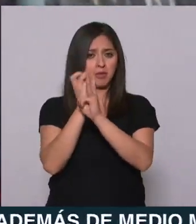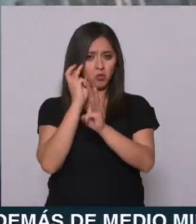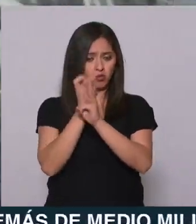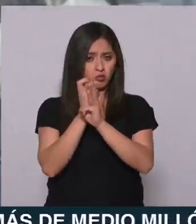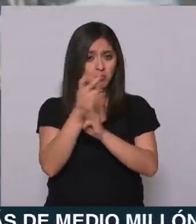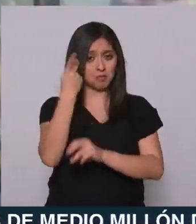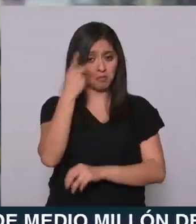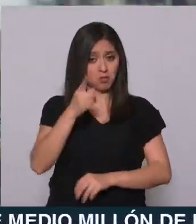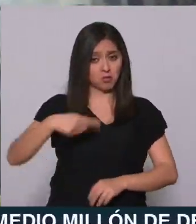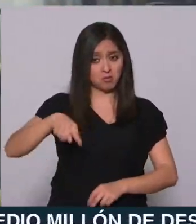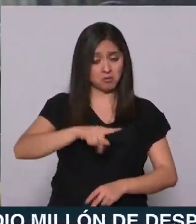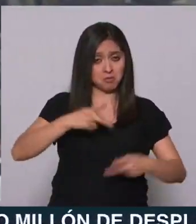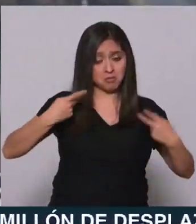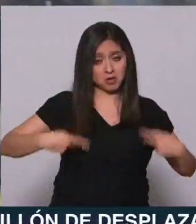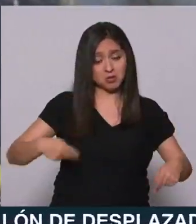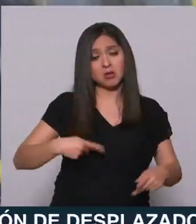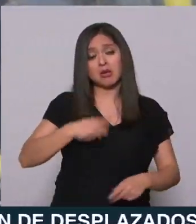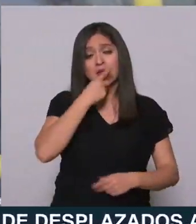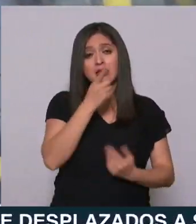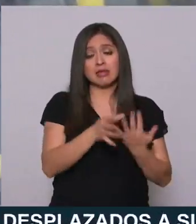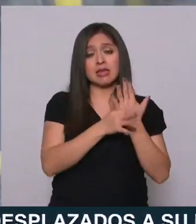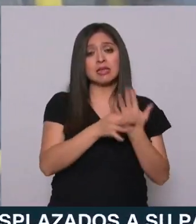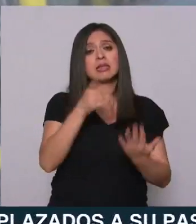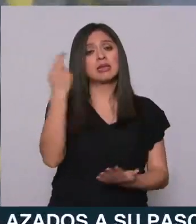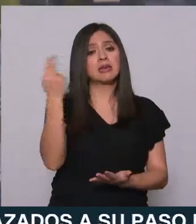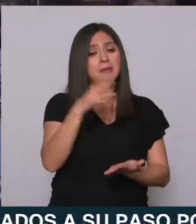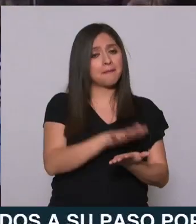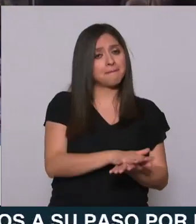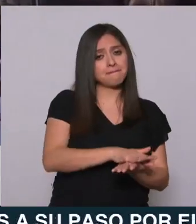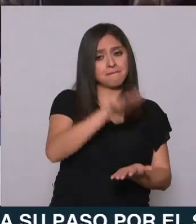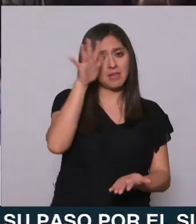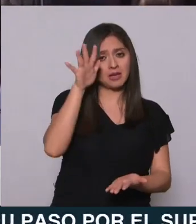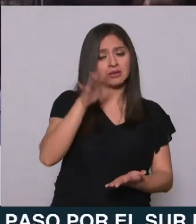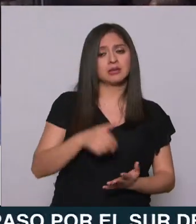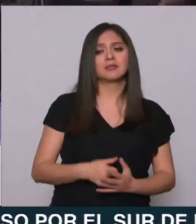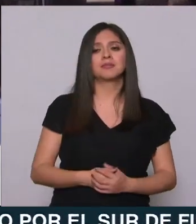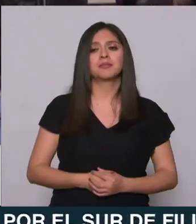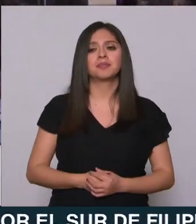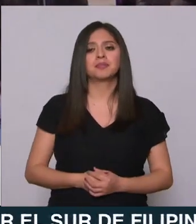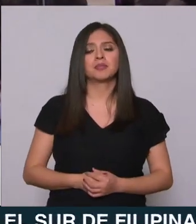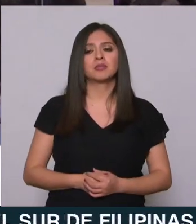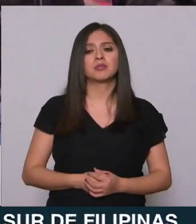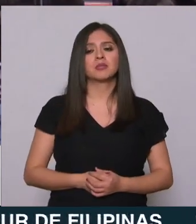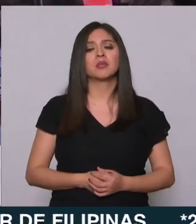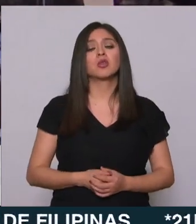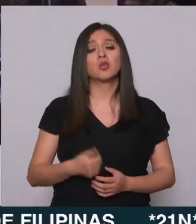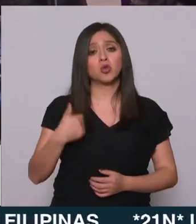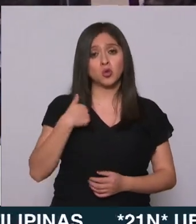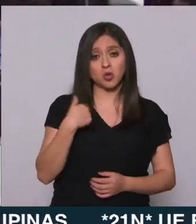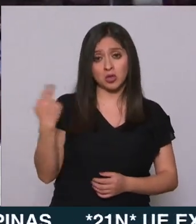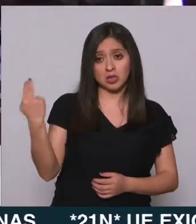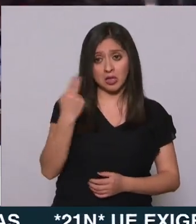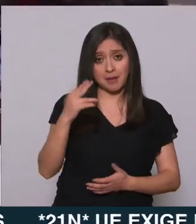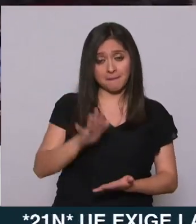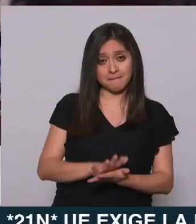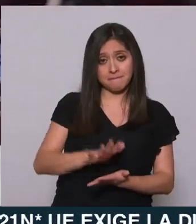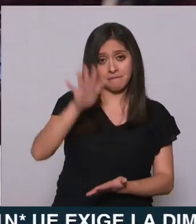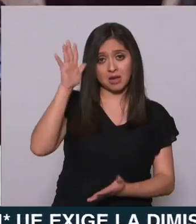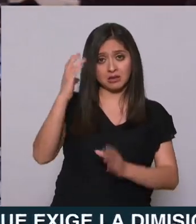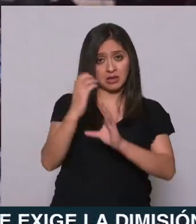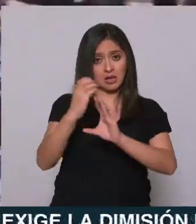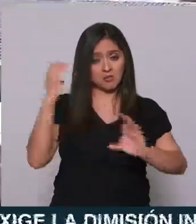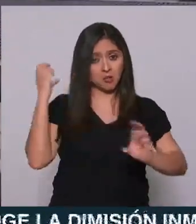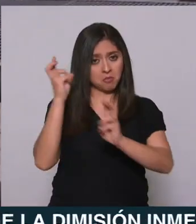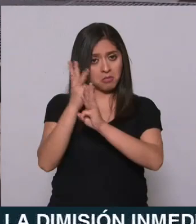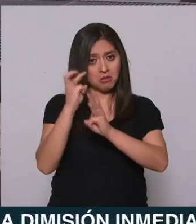los usuarios consideran que es necesario incrementarlo. Nada más lo único que necesitamos más metrobuses, porque no se dan abasto